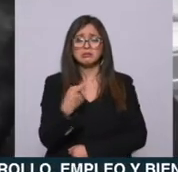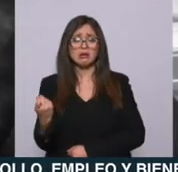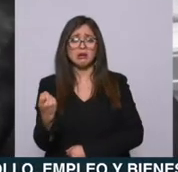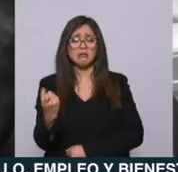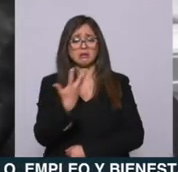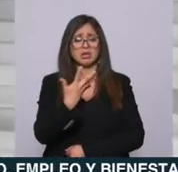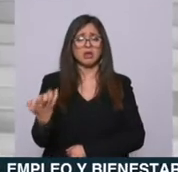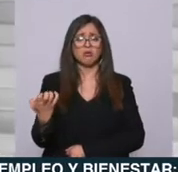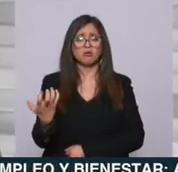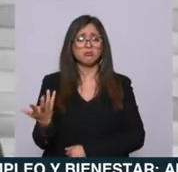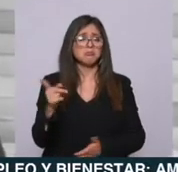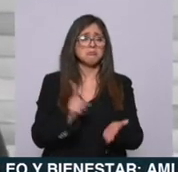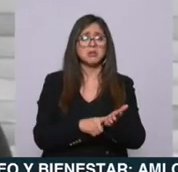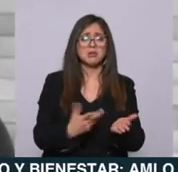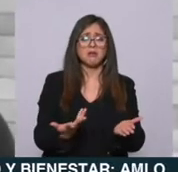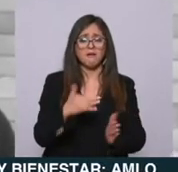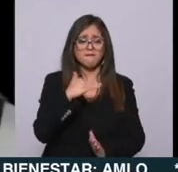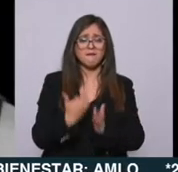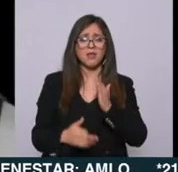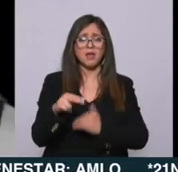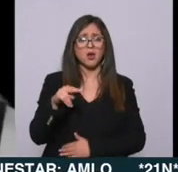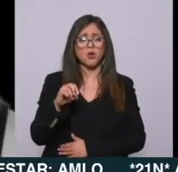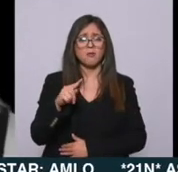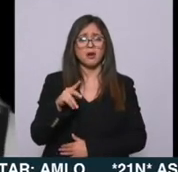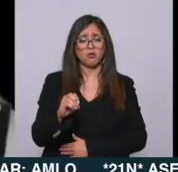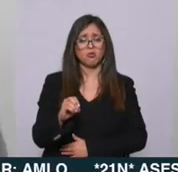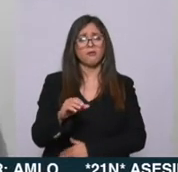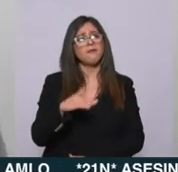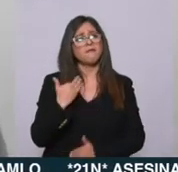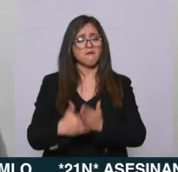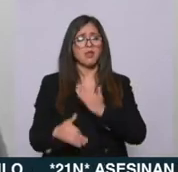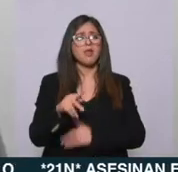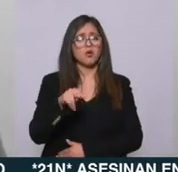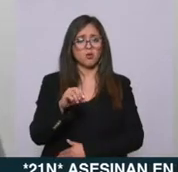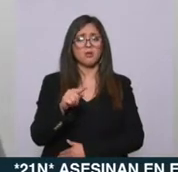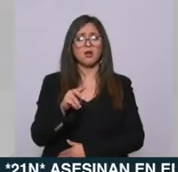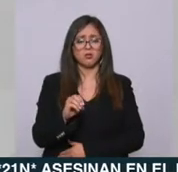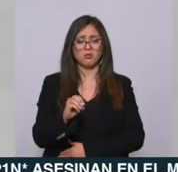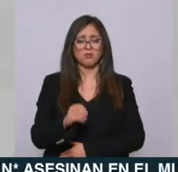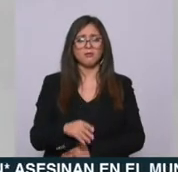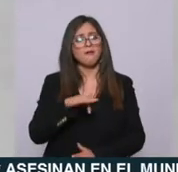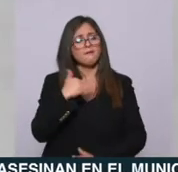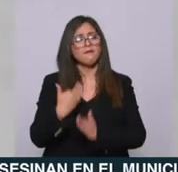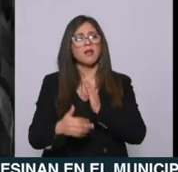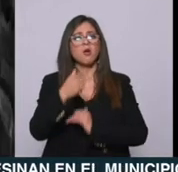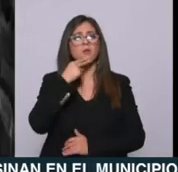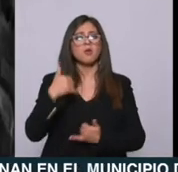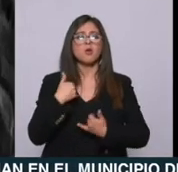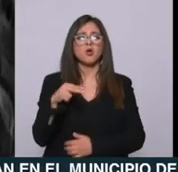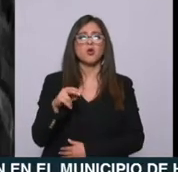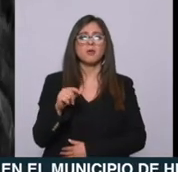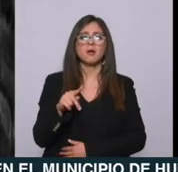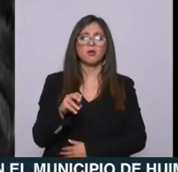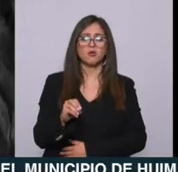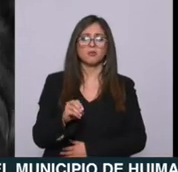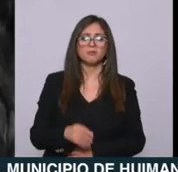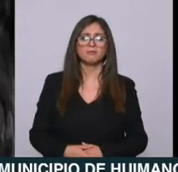500, 1000. Nos falta Norberto. Nos falta Norberto. Nos falta Norberto. nos falta Norberto. Nos falta Norberto.